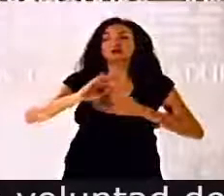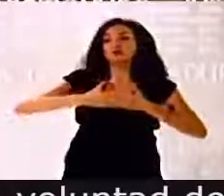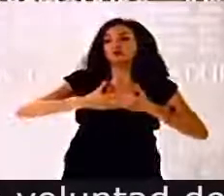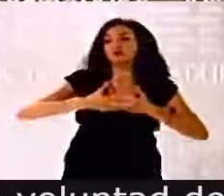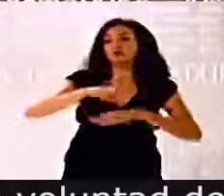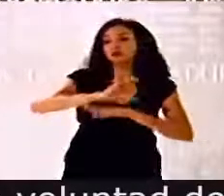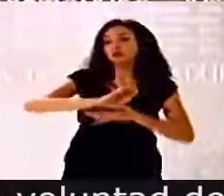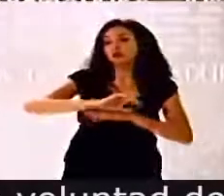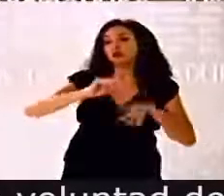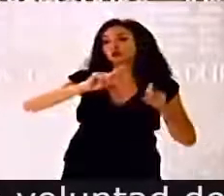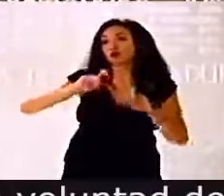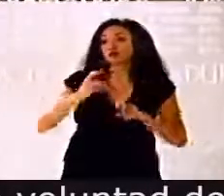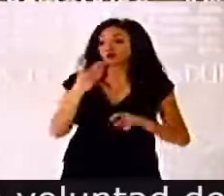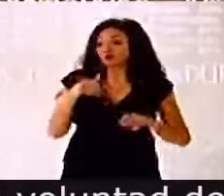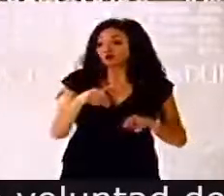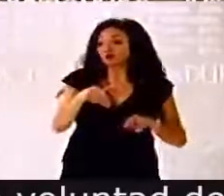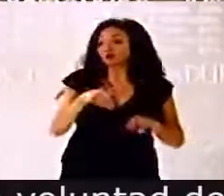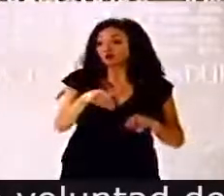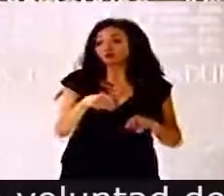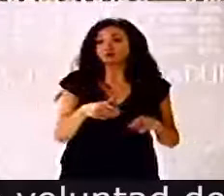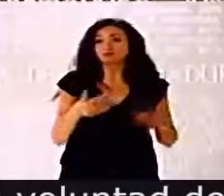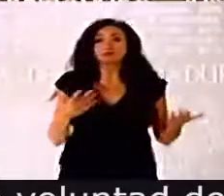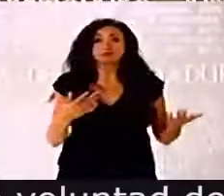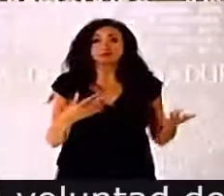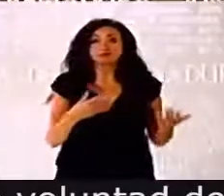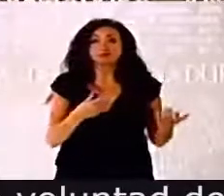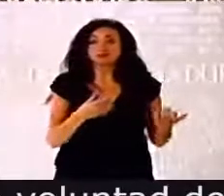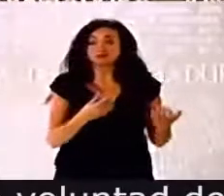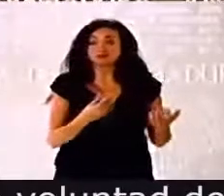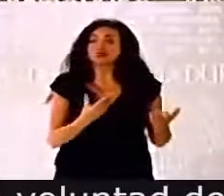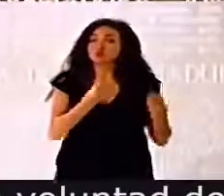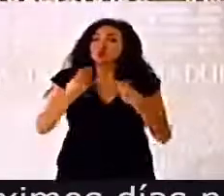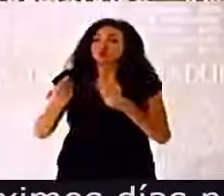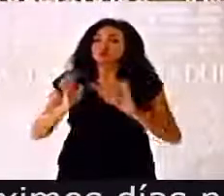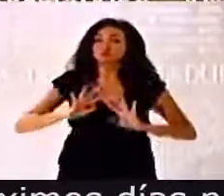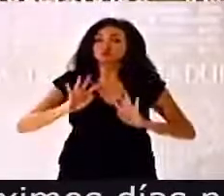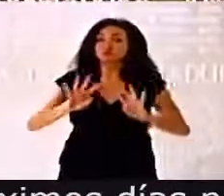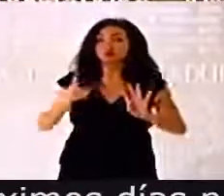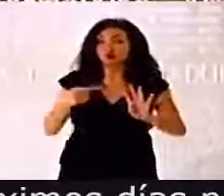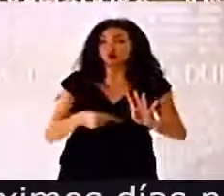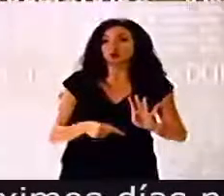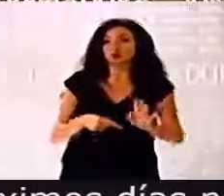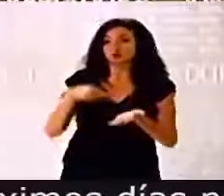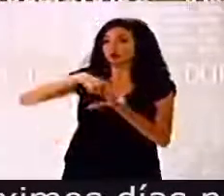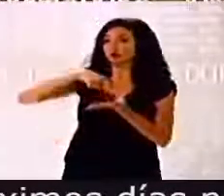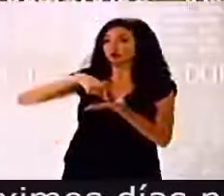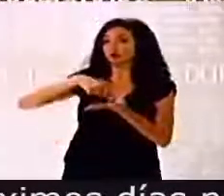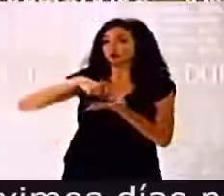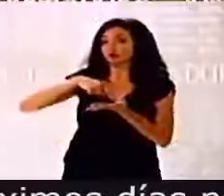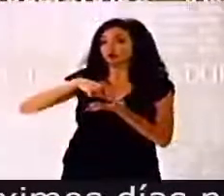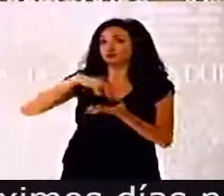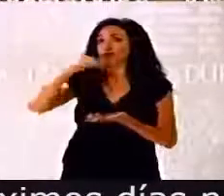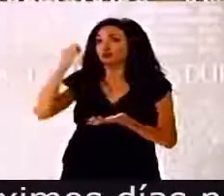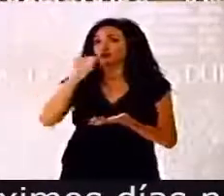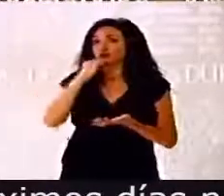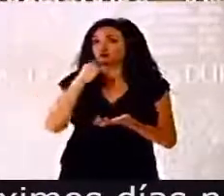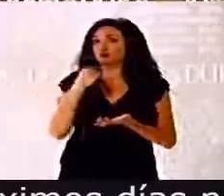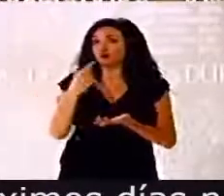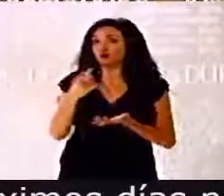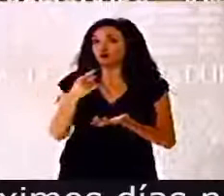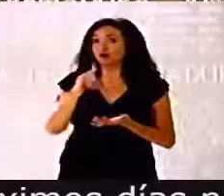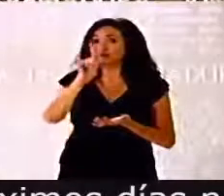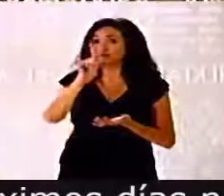los próximos días no sé cuántos paros y manifestaciones tienen convocadas, pero insistir que la protesta no está reñida con